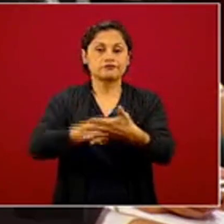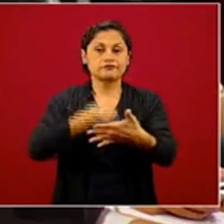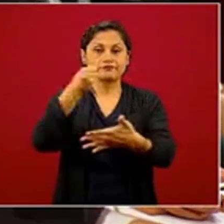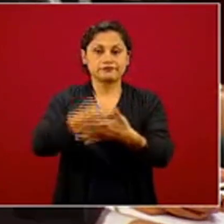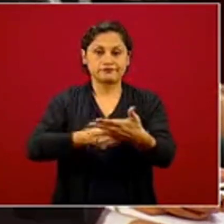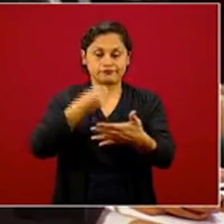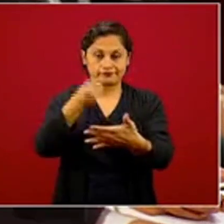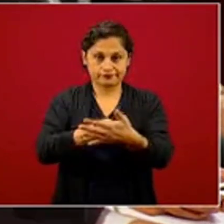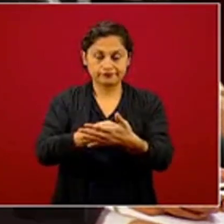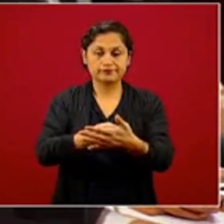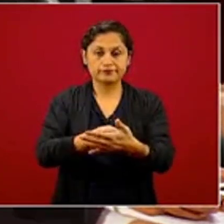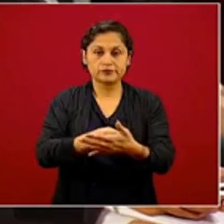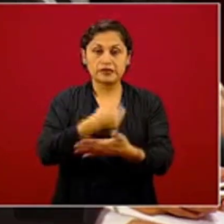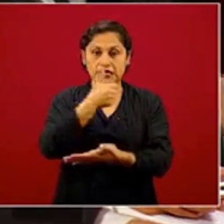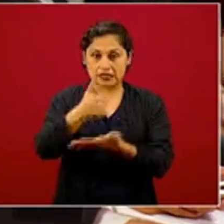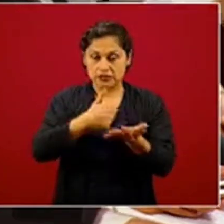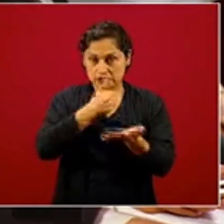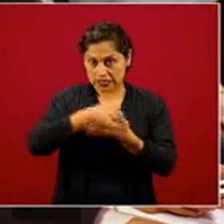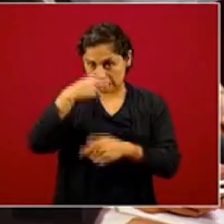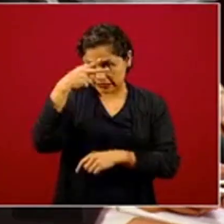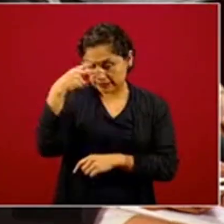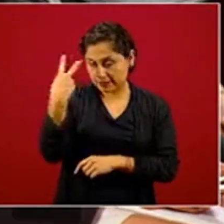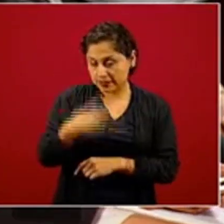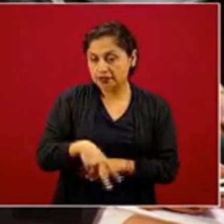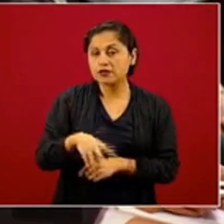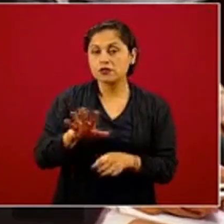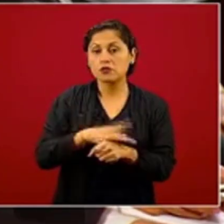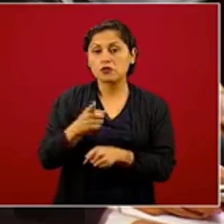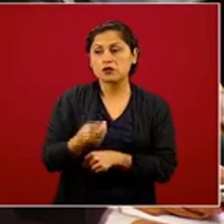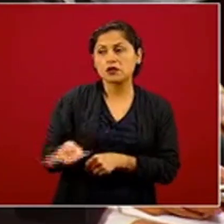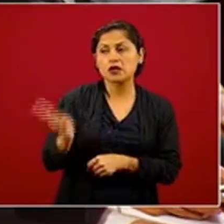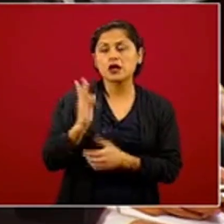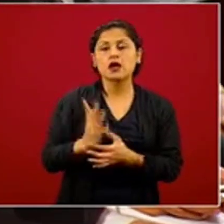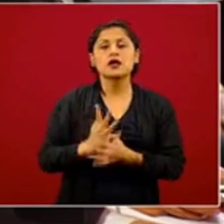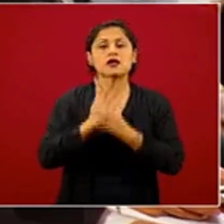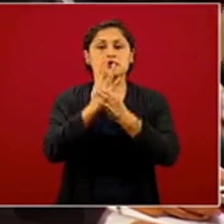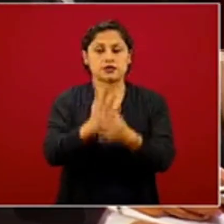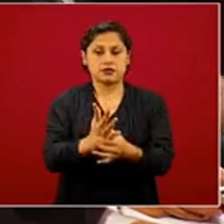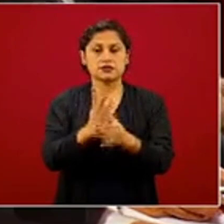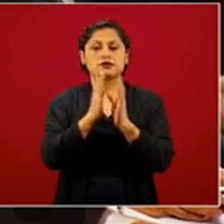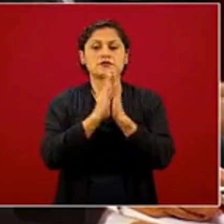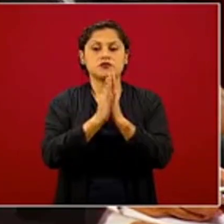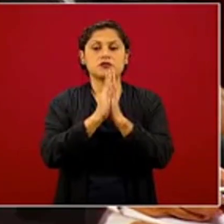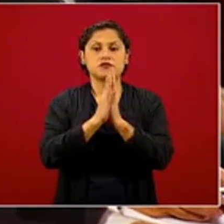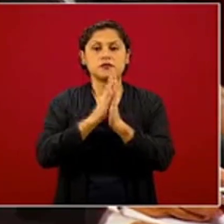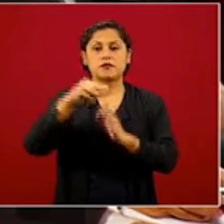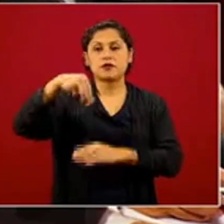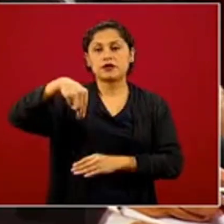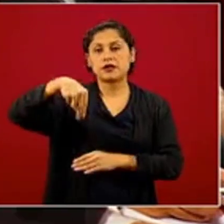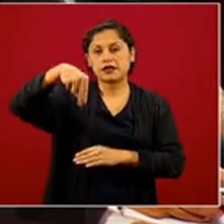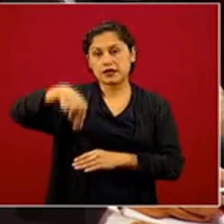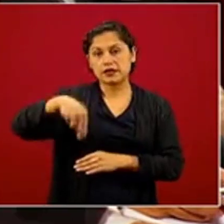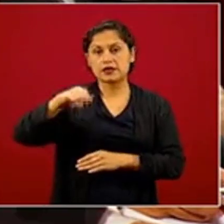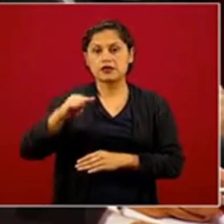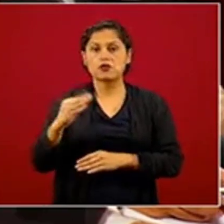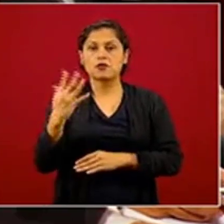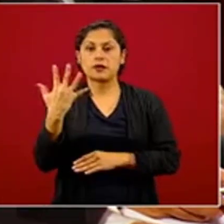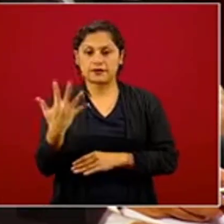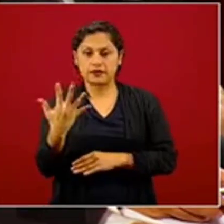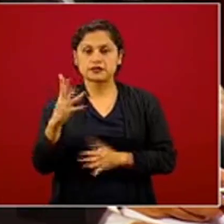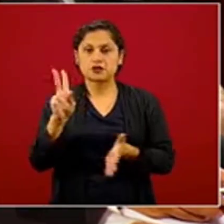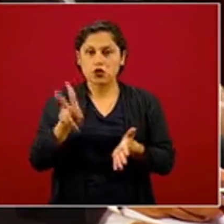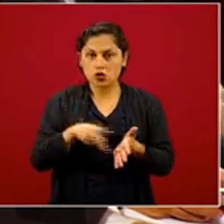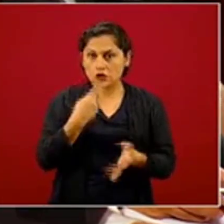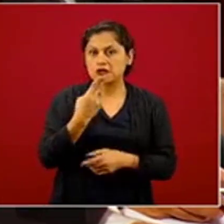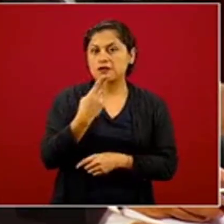zona sur de la ciudad. Ellos dicen que les están pidiendo que los cubrebocas N95 los reutilicen.